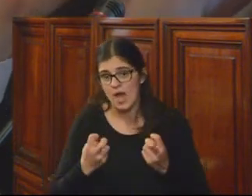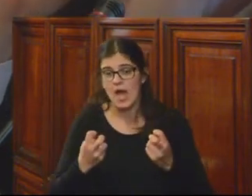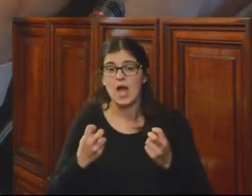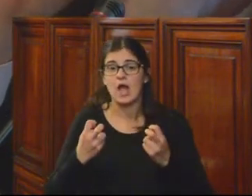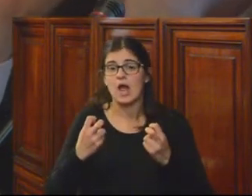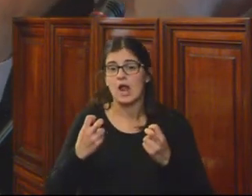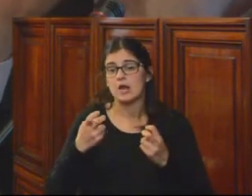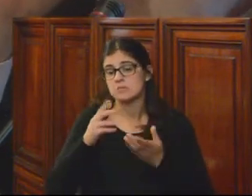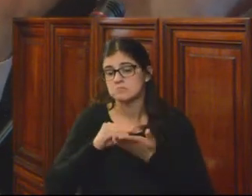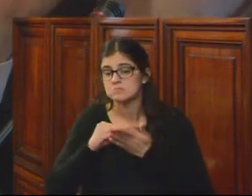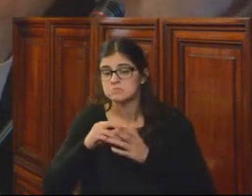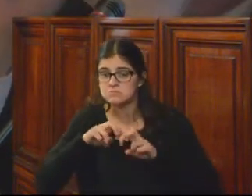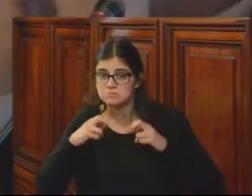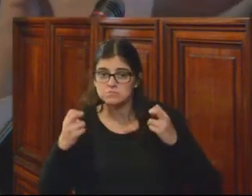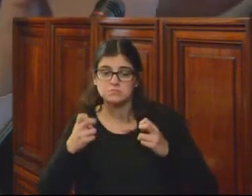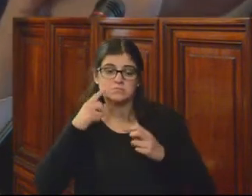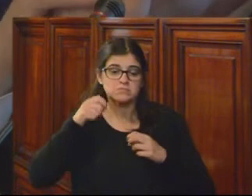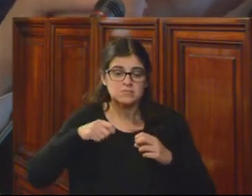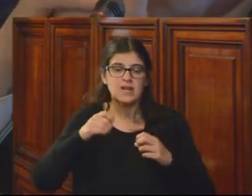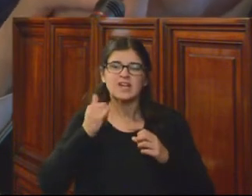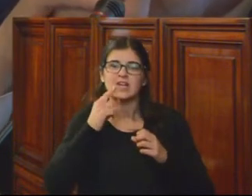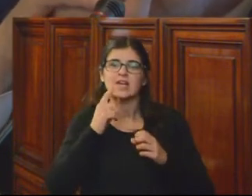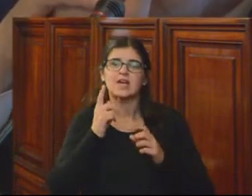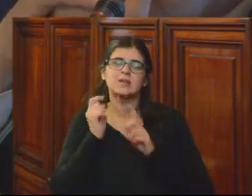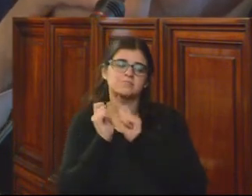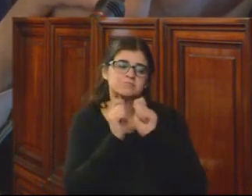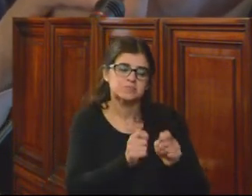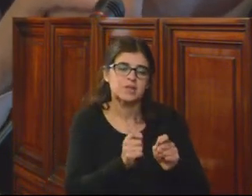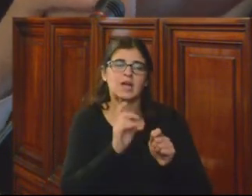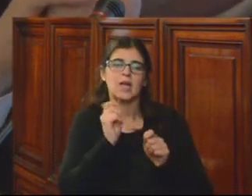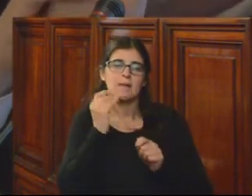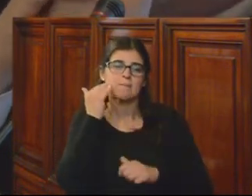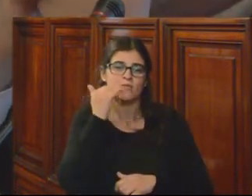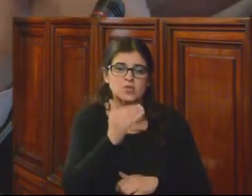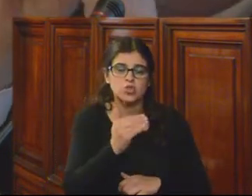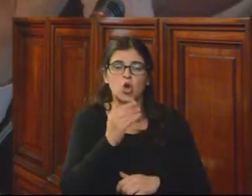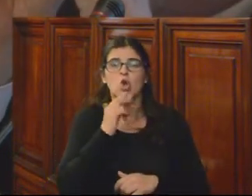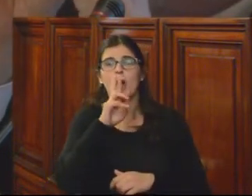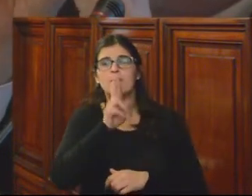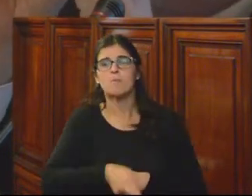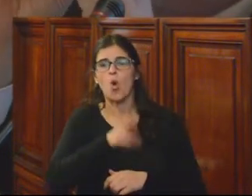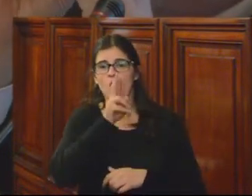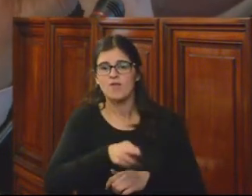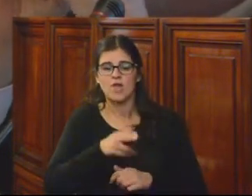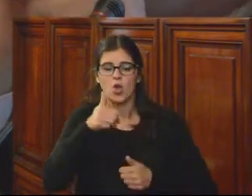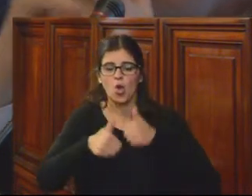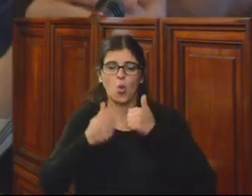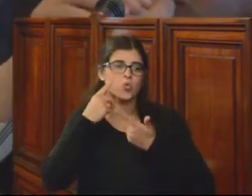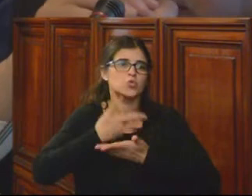contencioso administrativo que se llegan a designar profesores o se llegan a prohibir ciertos concursos